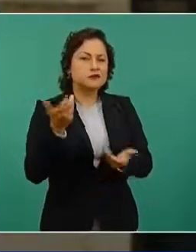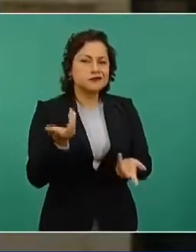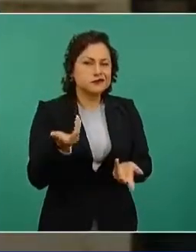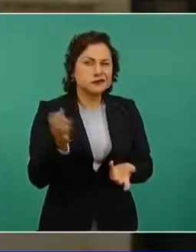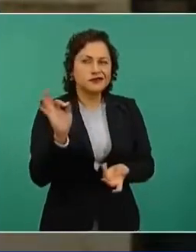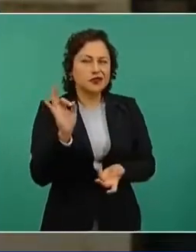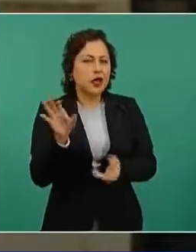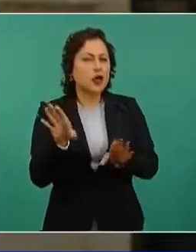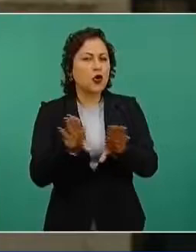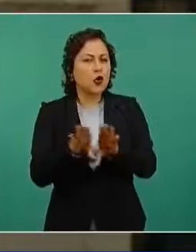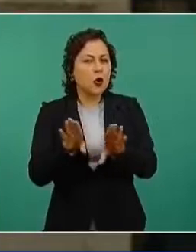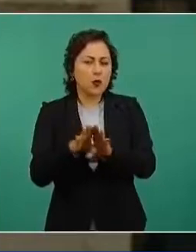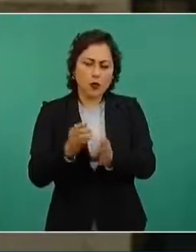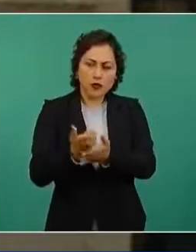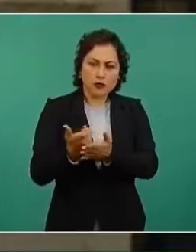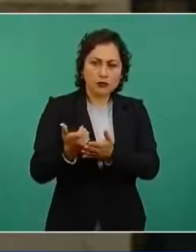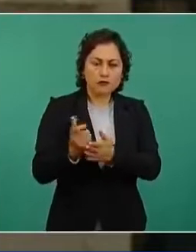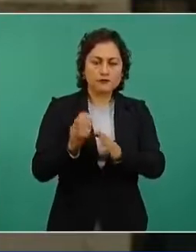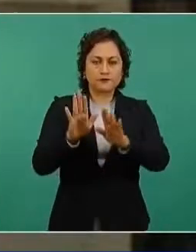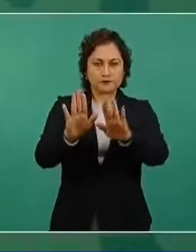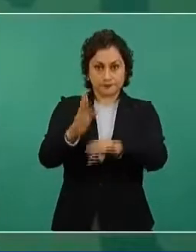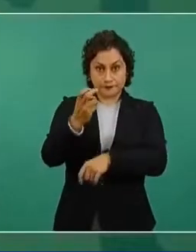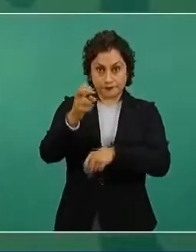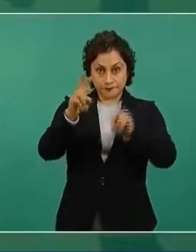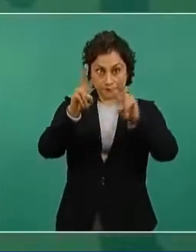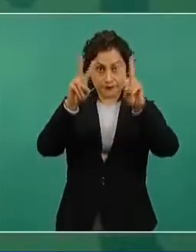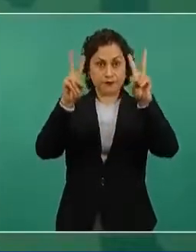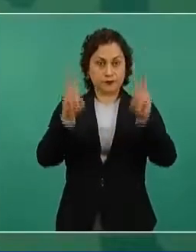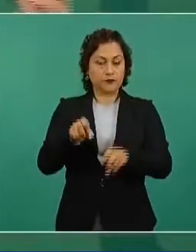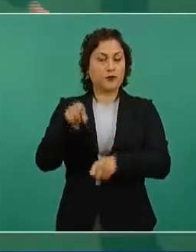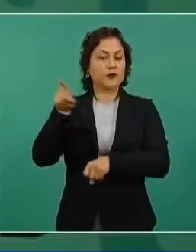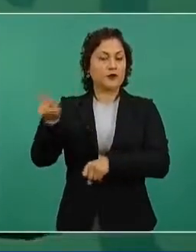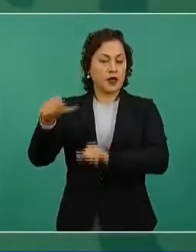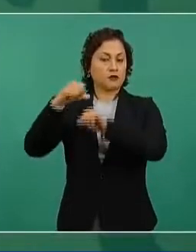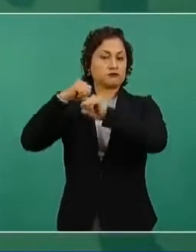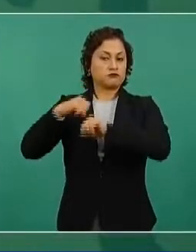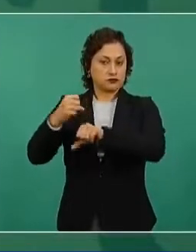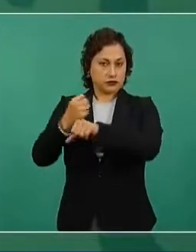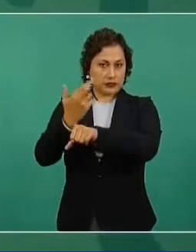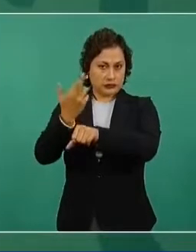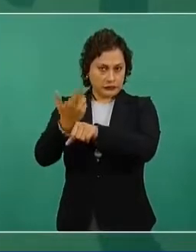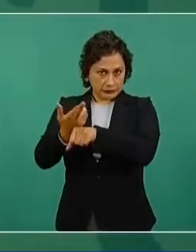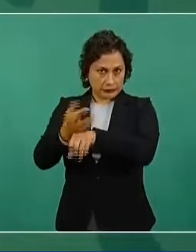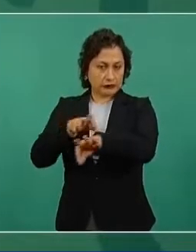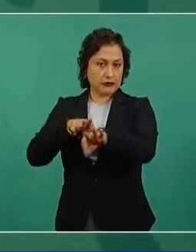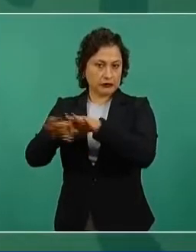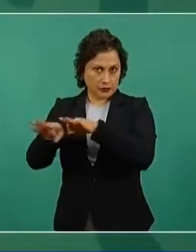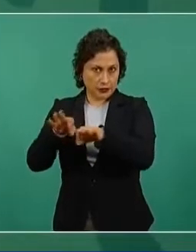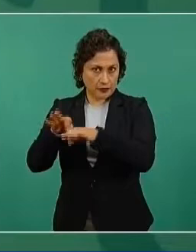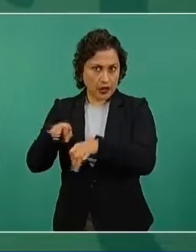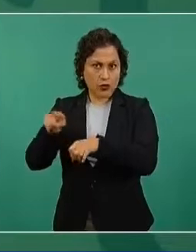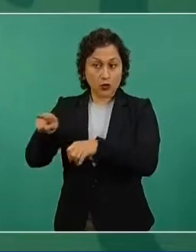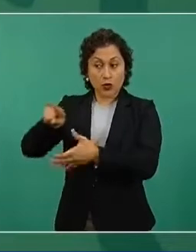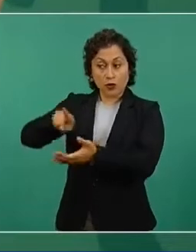lo va a analizar la Secretaría del Trabajo, hay una comisión con ese propósito.